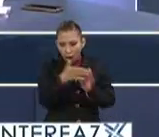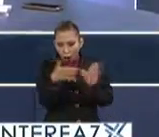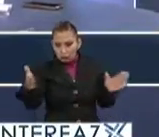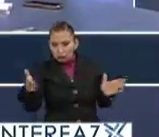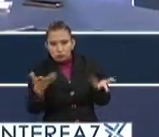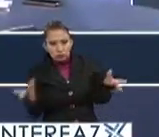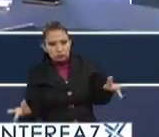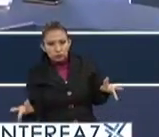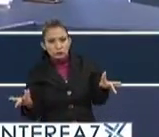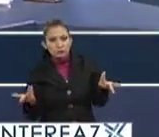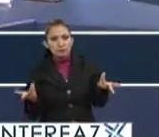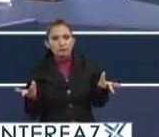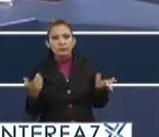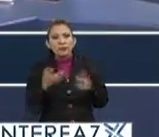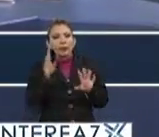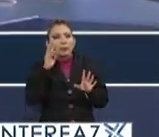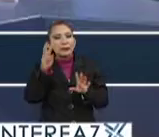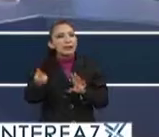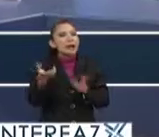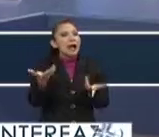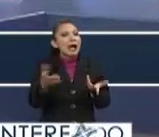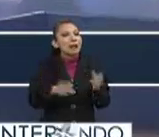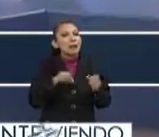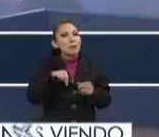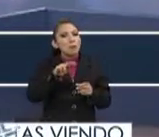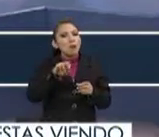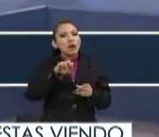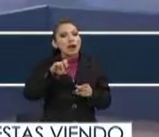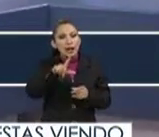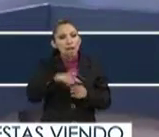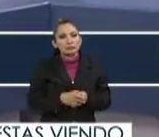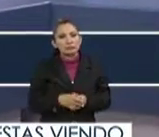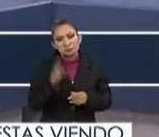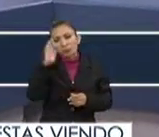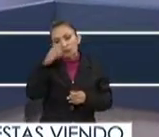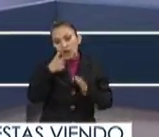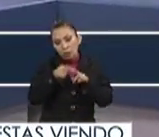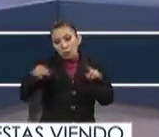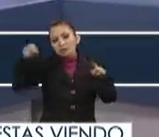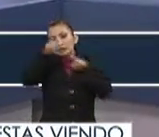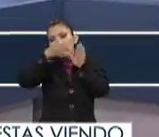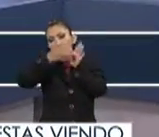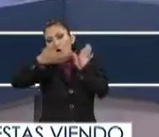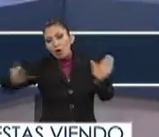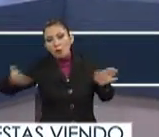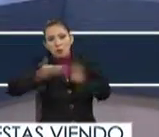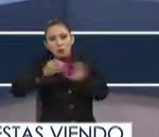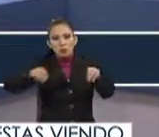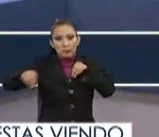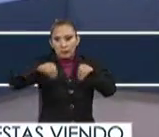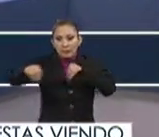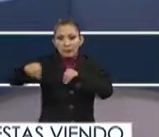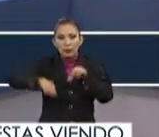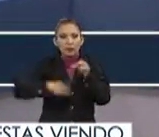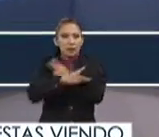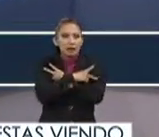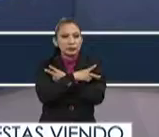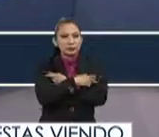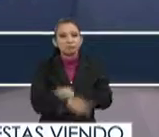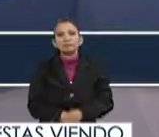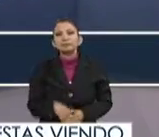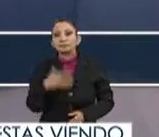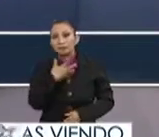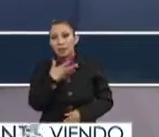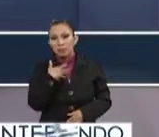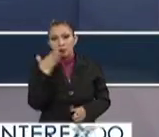julio-agosto, ¿qué vamos a poder ver en el MUNAL precisamente? Digo, pensando que es una época muy movida por las vacaciones. Bueno,